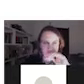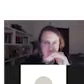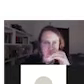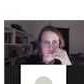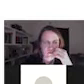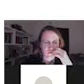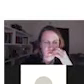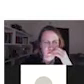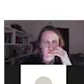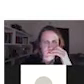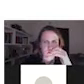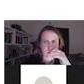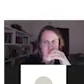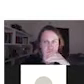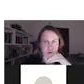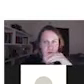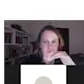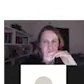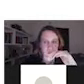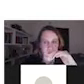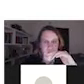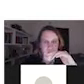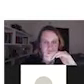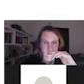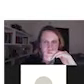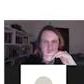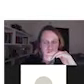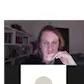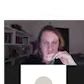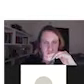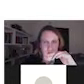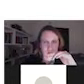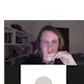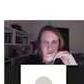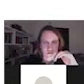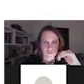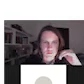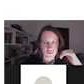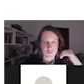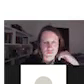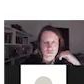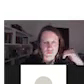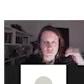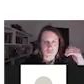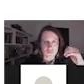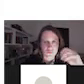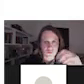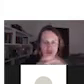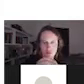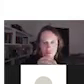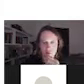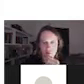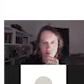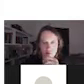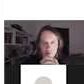nosotras pues no somos cantantes profesionales, sin embargo se nos hace importante no cohibirnos, ¿no? Que